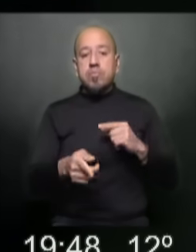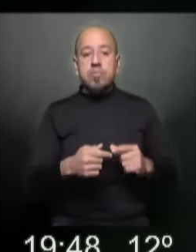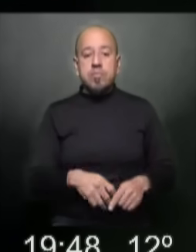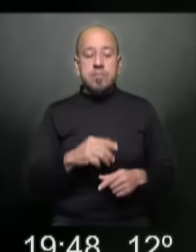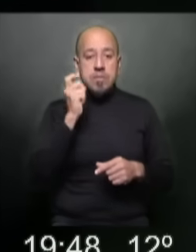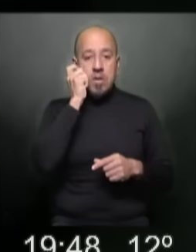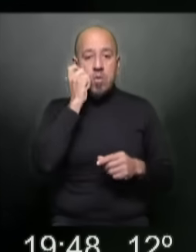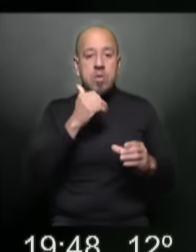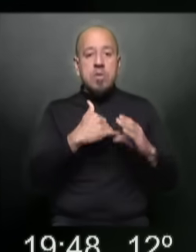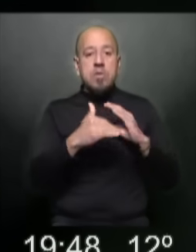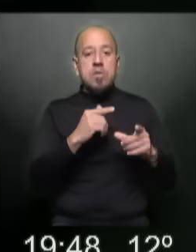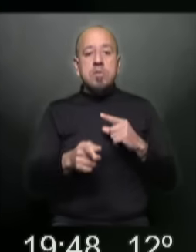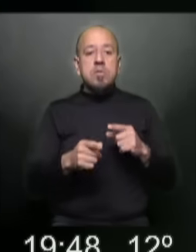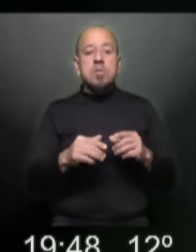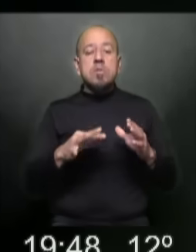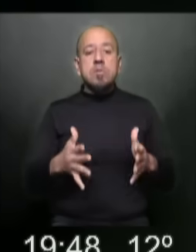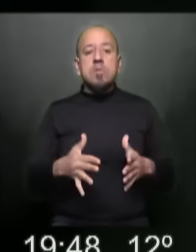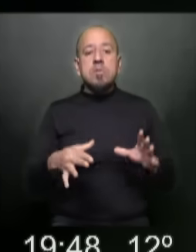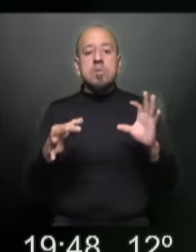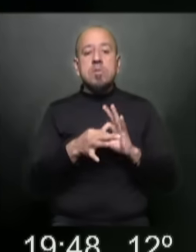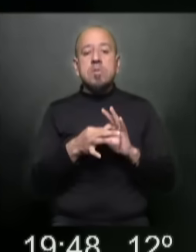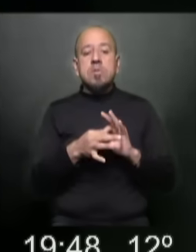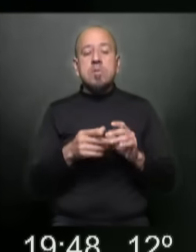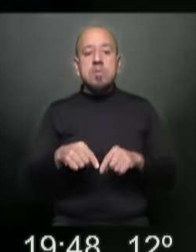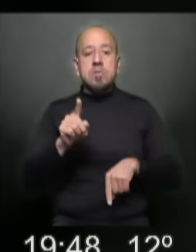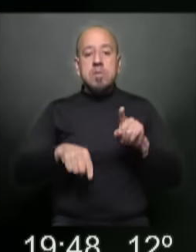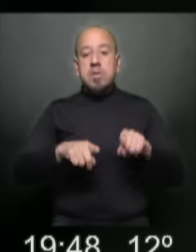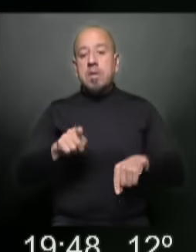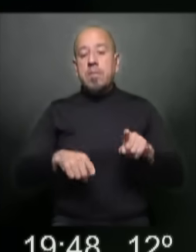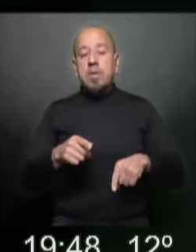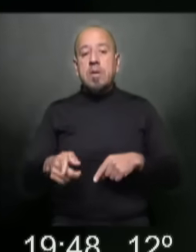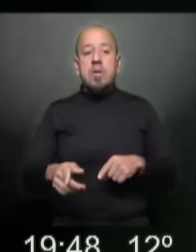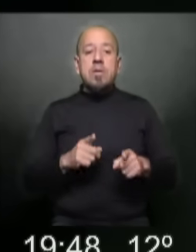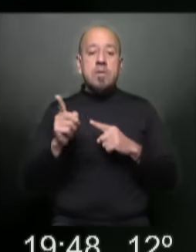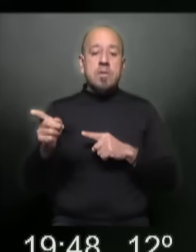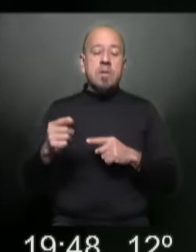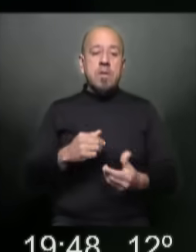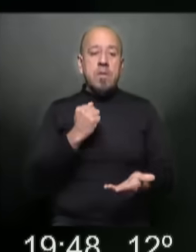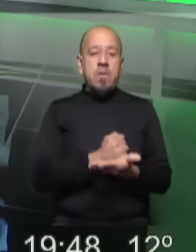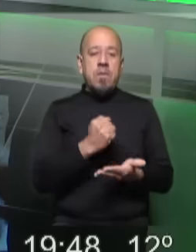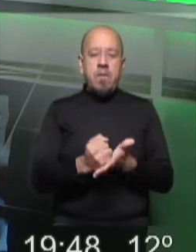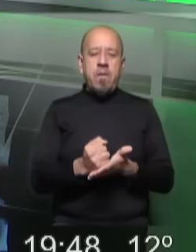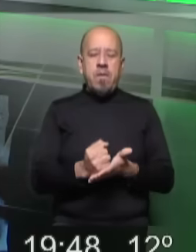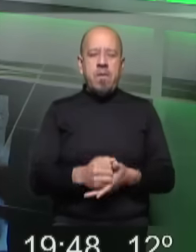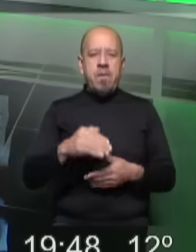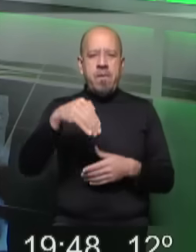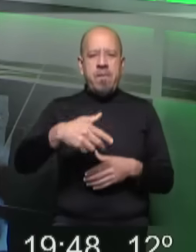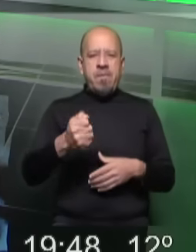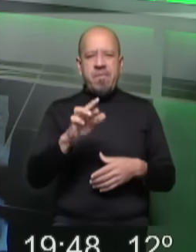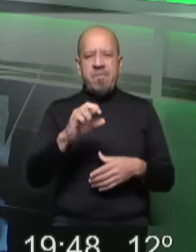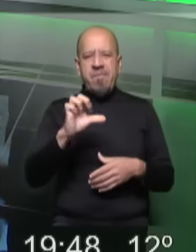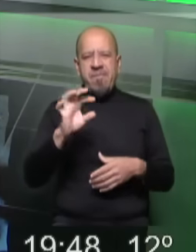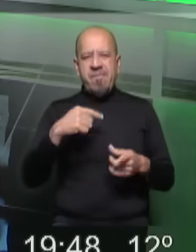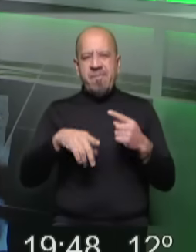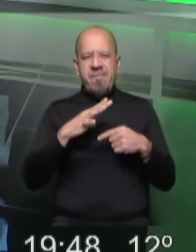han compartido en otros medios de comunicación está vinculada a ese trámite que finalmente llegó a la entrega del pasaporte a a marset de los